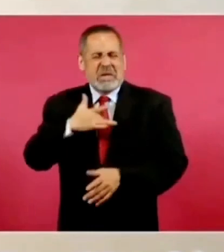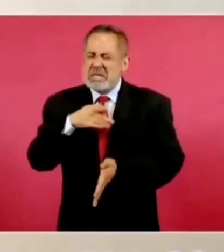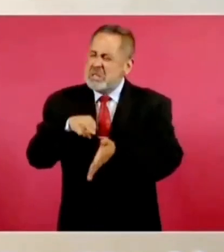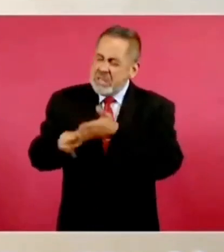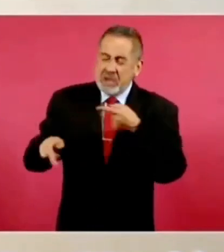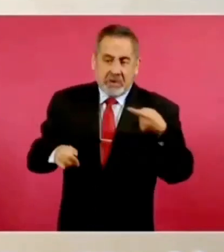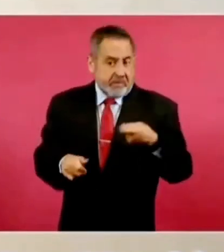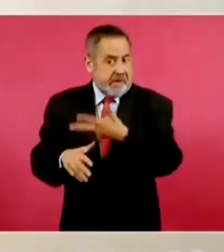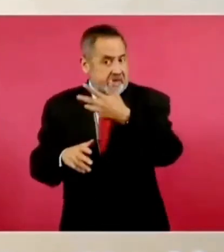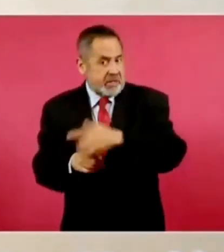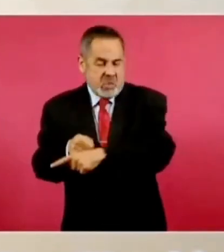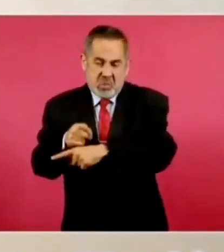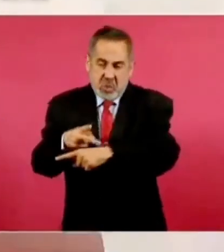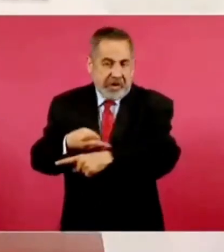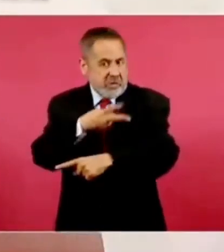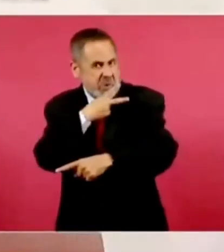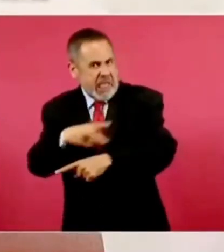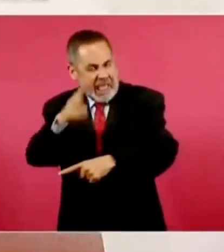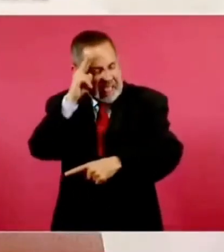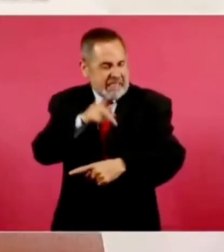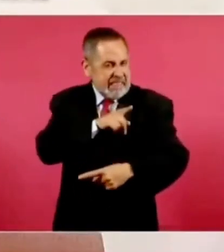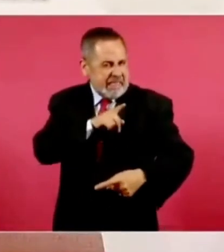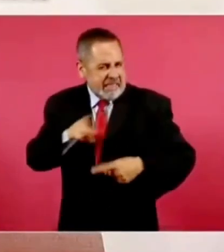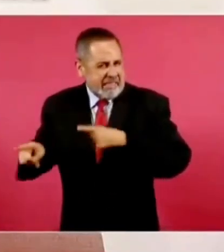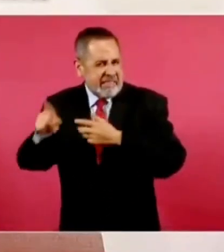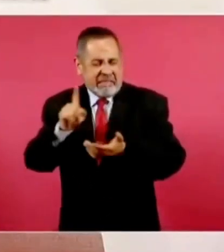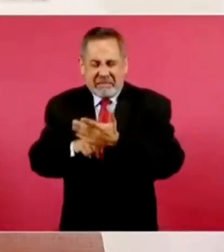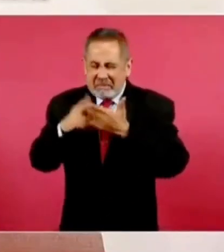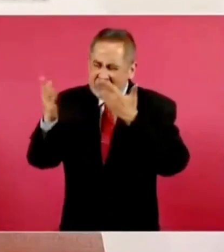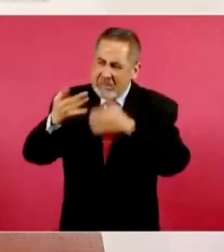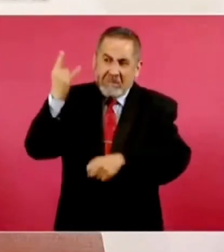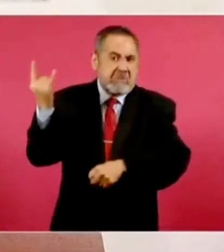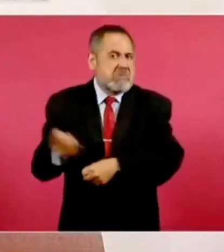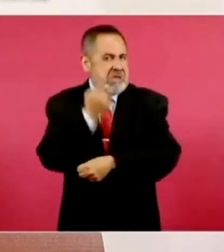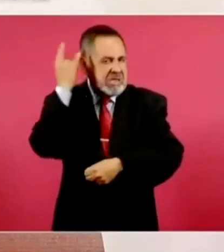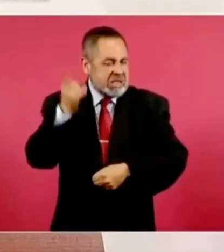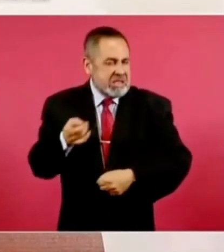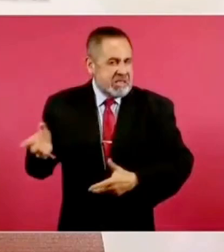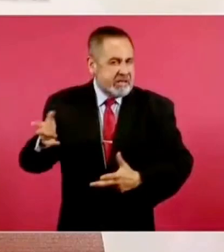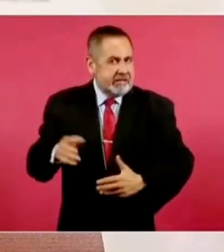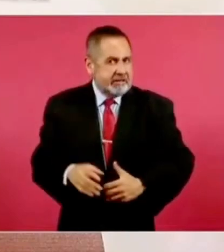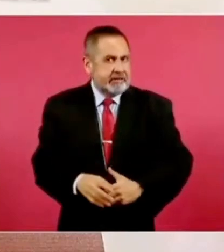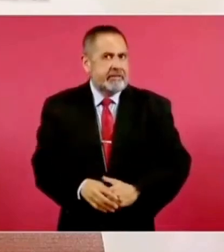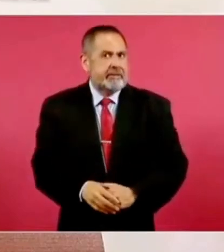perversísimo, ignorantísimo bachiller Costilla,